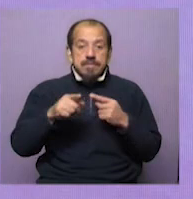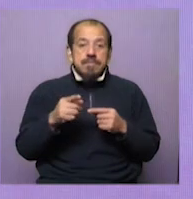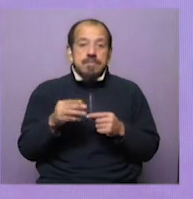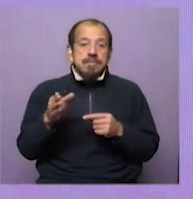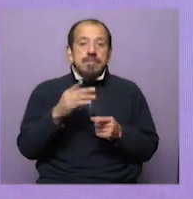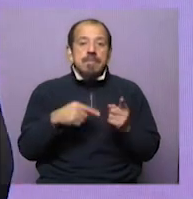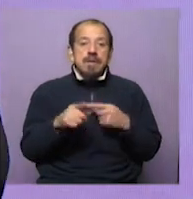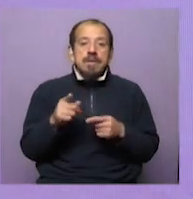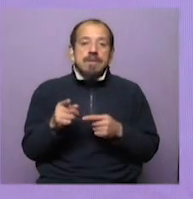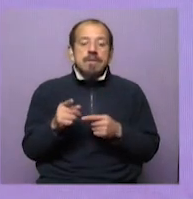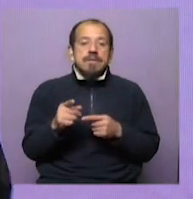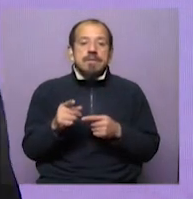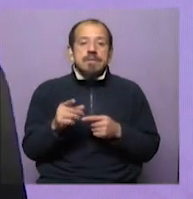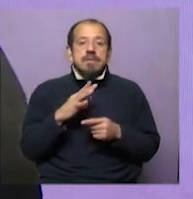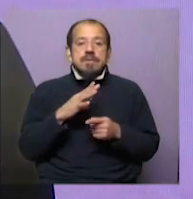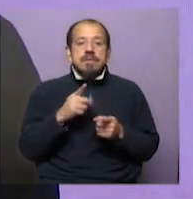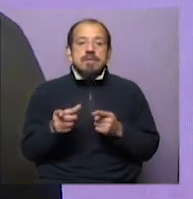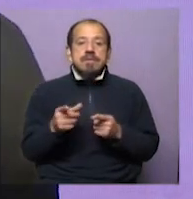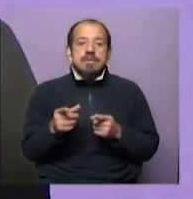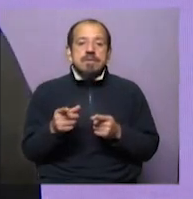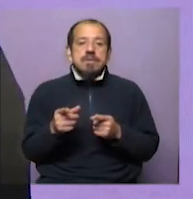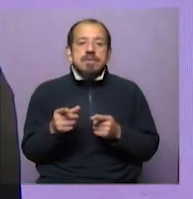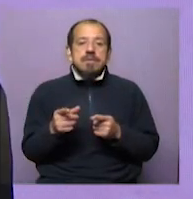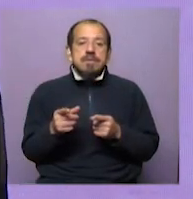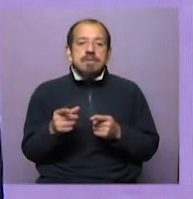exploración, pero con una mirada particular.